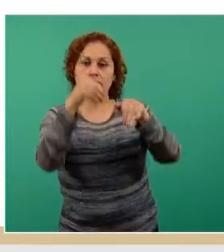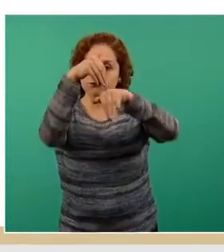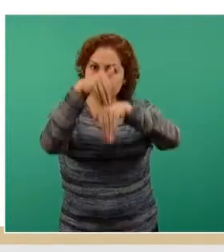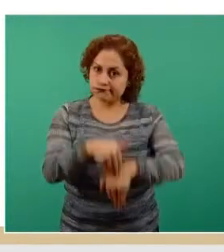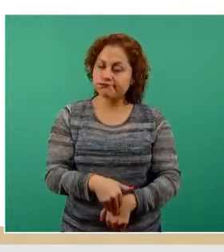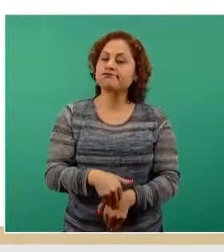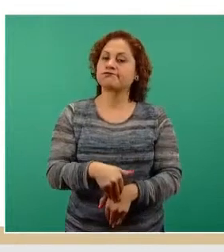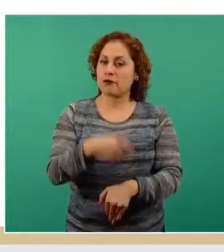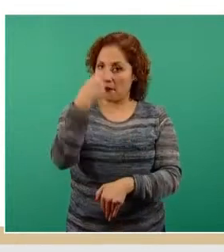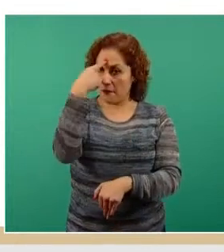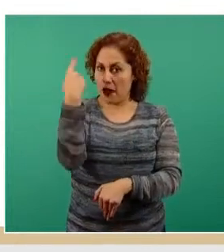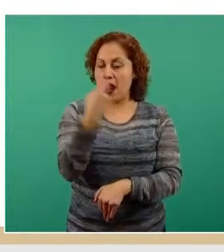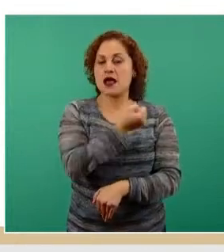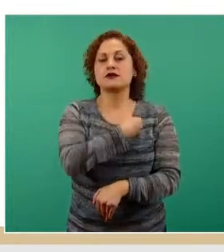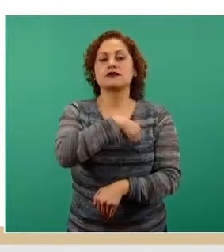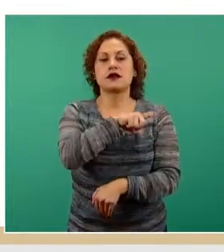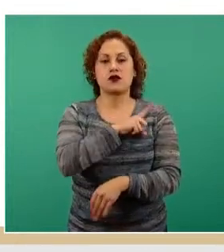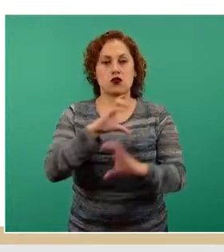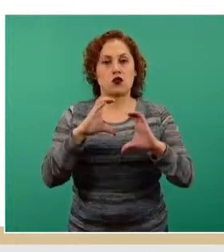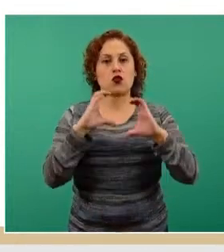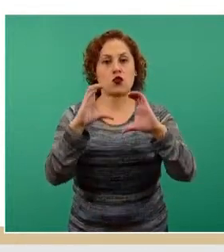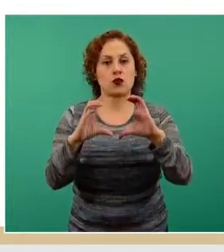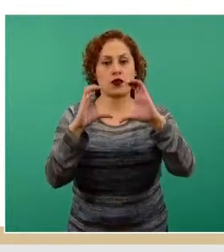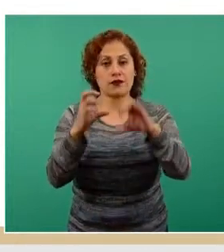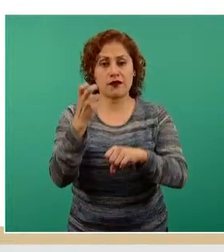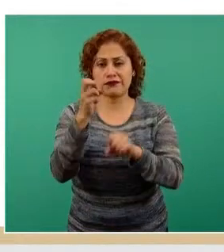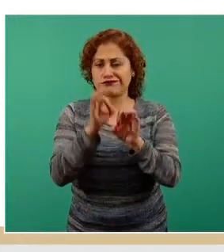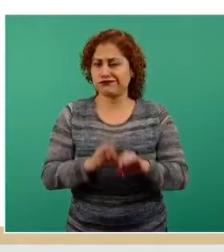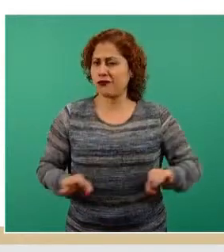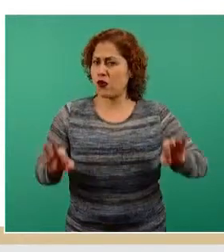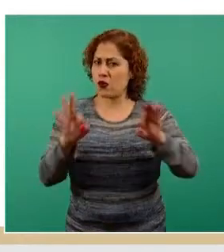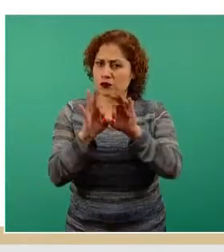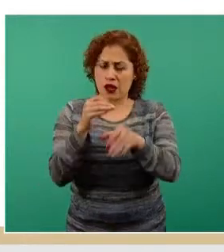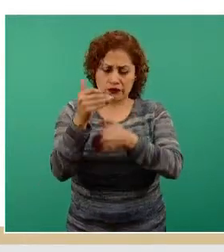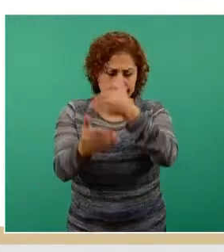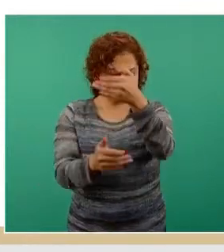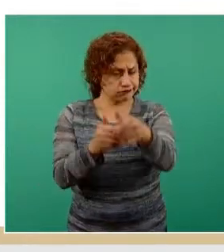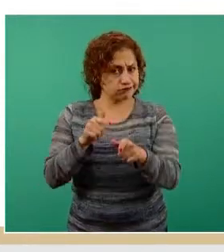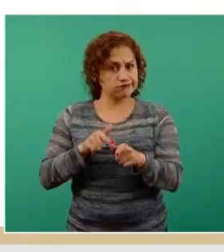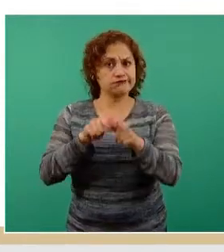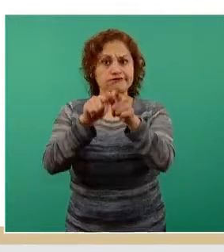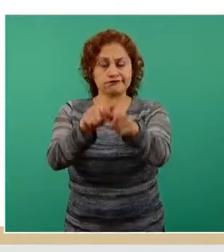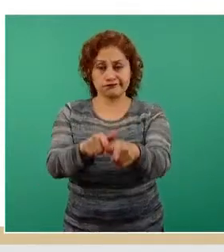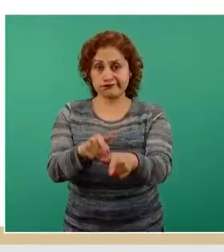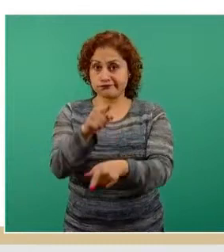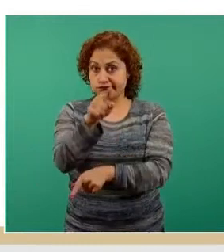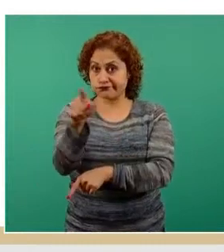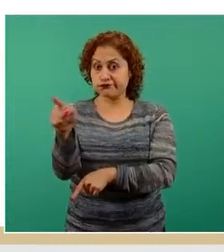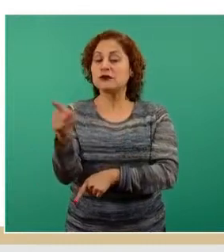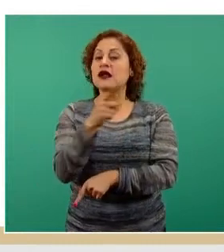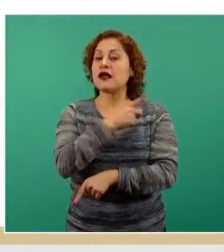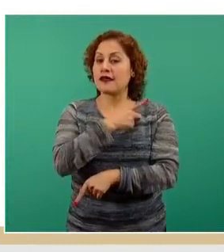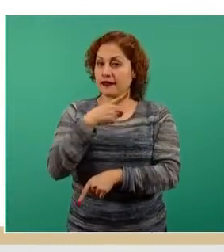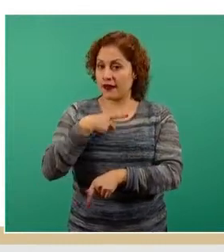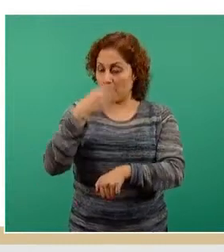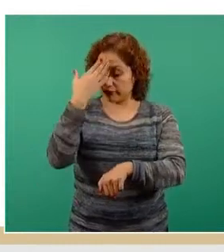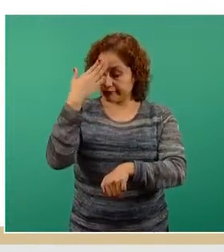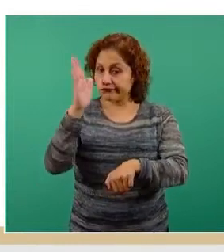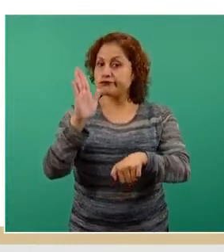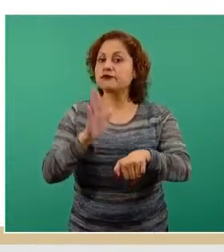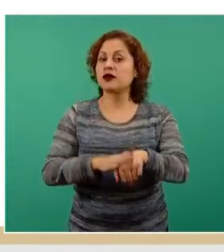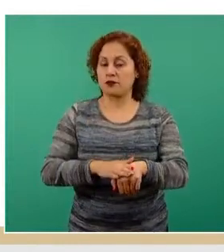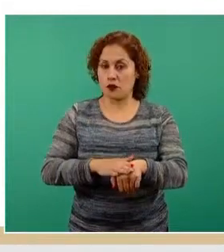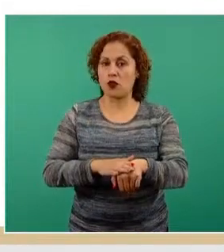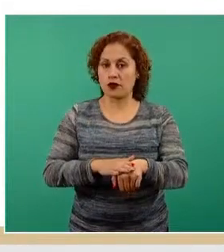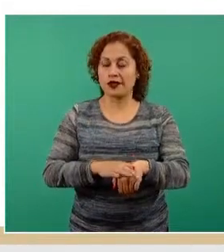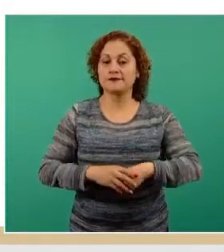muy, muy importante y es de destacar. La ocupación nacional se ha mantenido sin cambio.